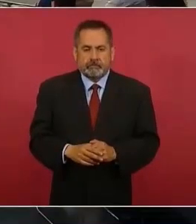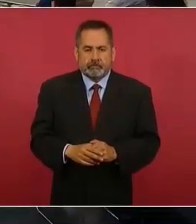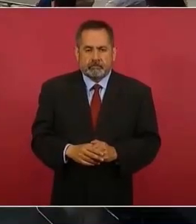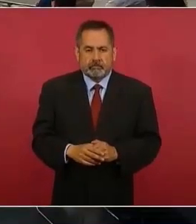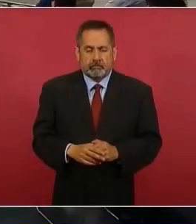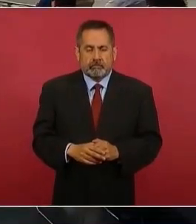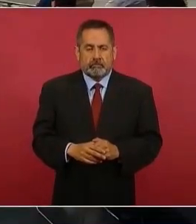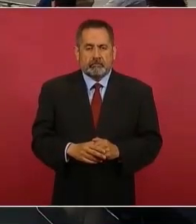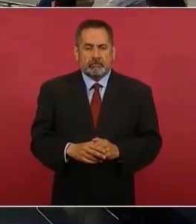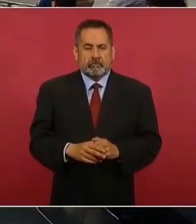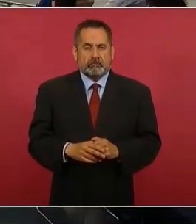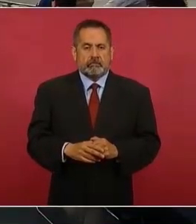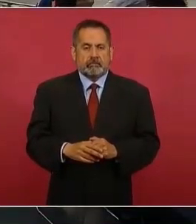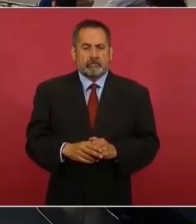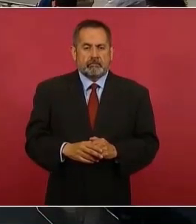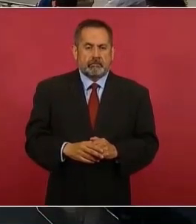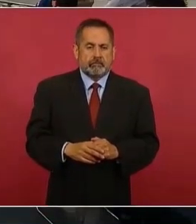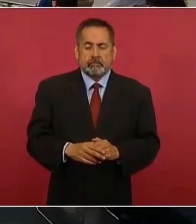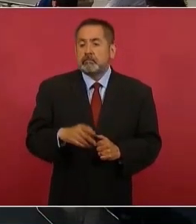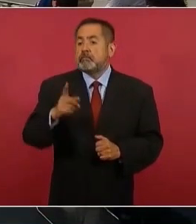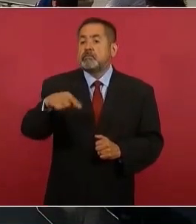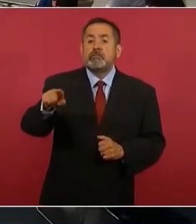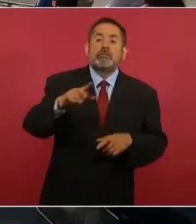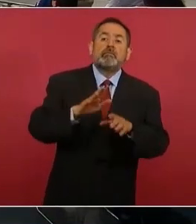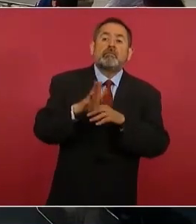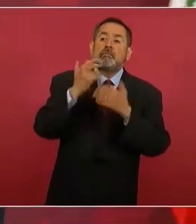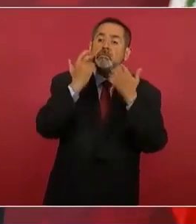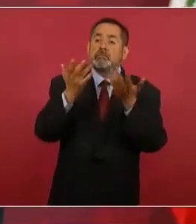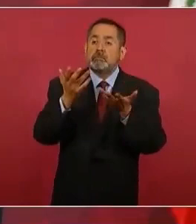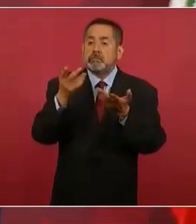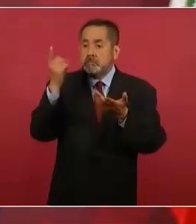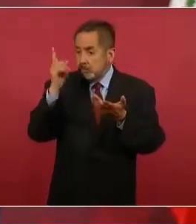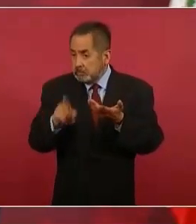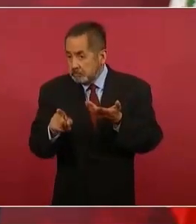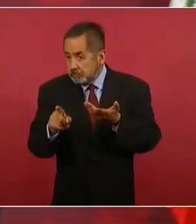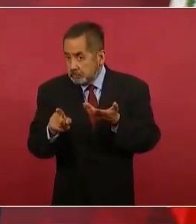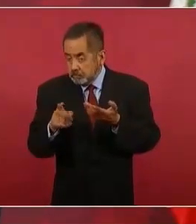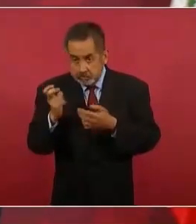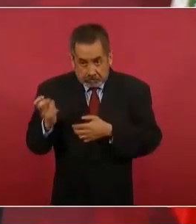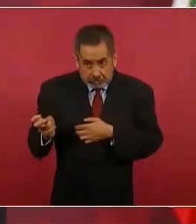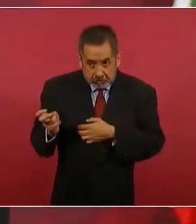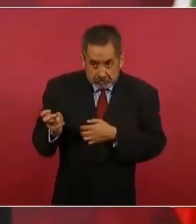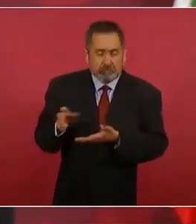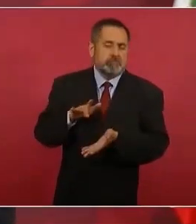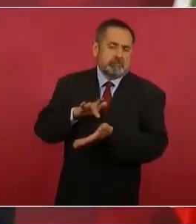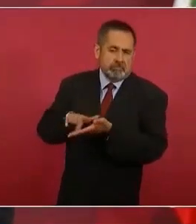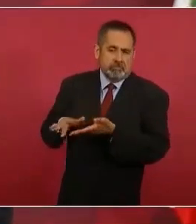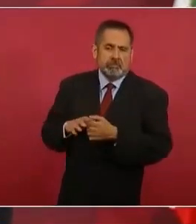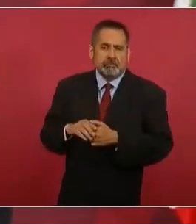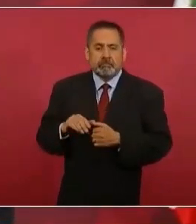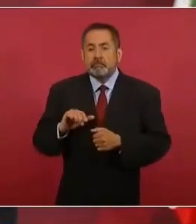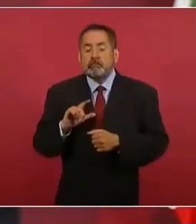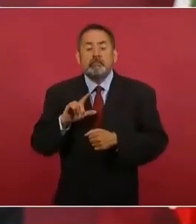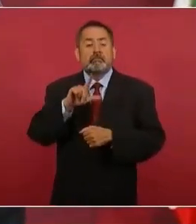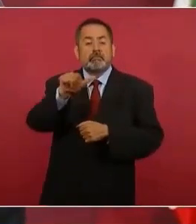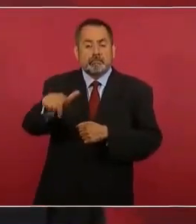El que quiere a la gente, sí, de claro. Y luego viene la